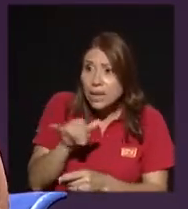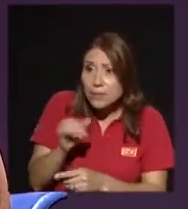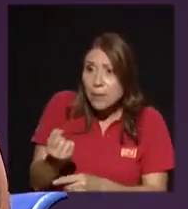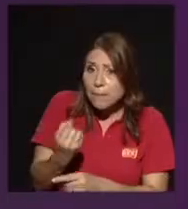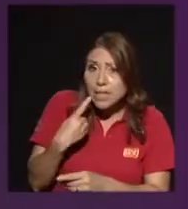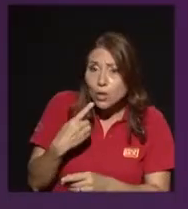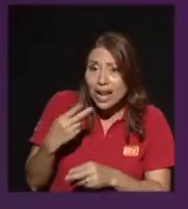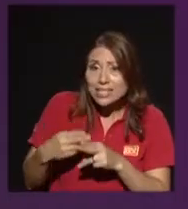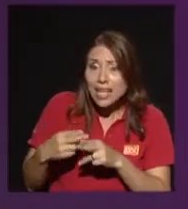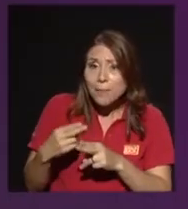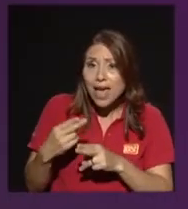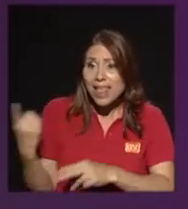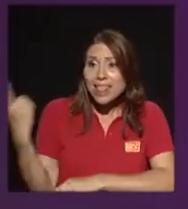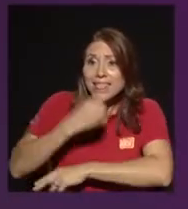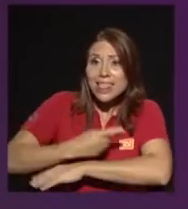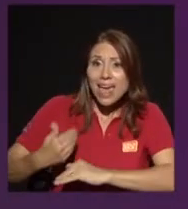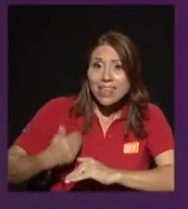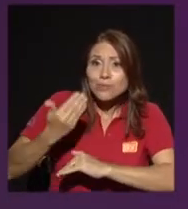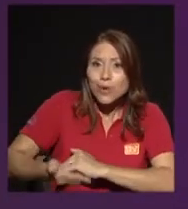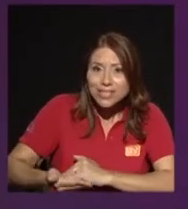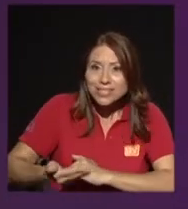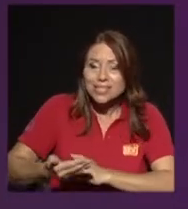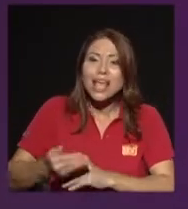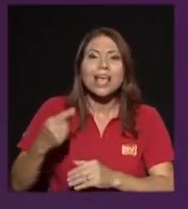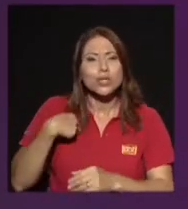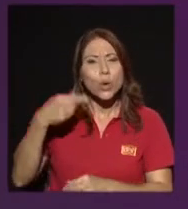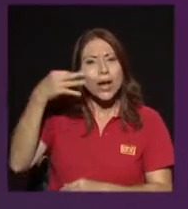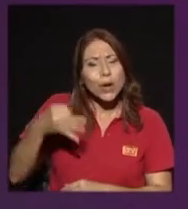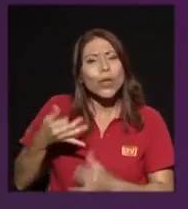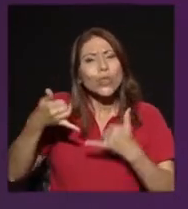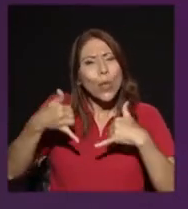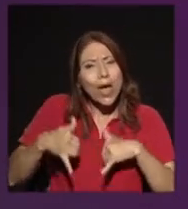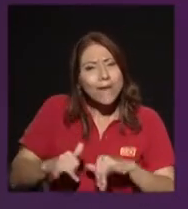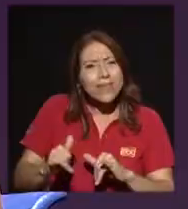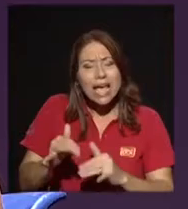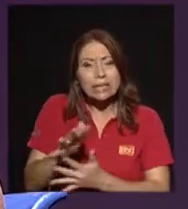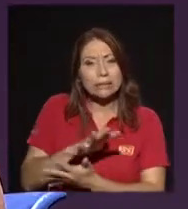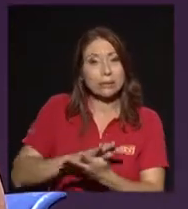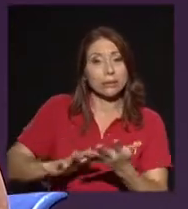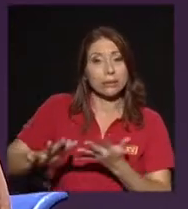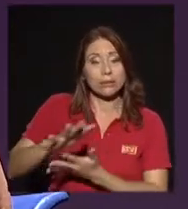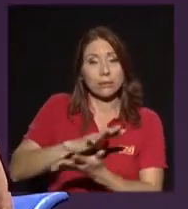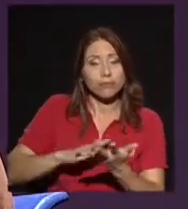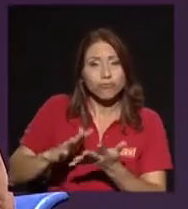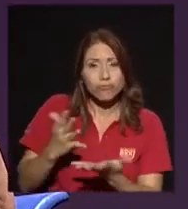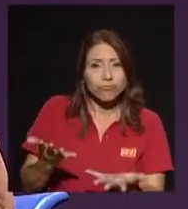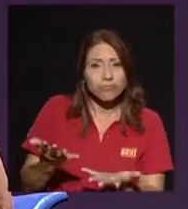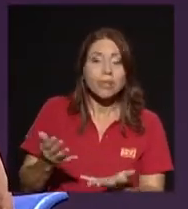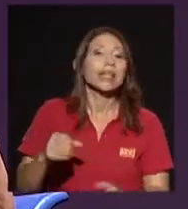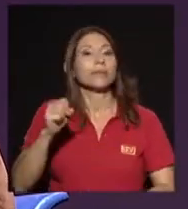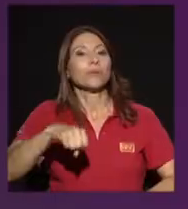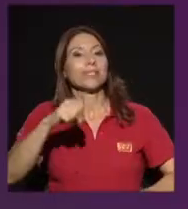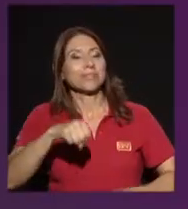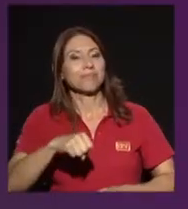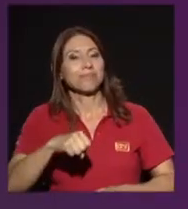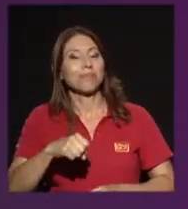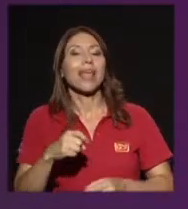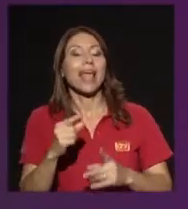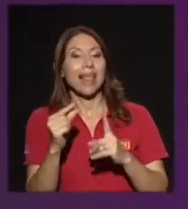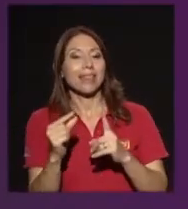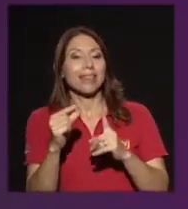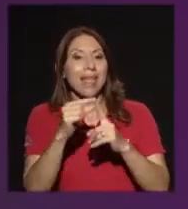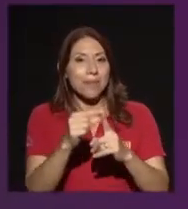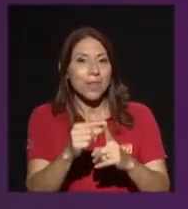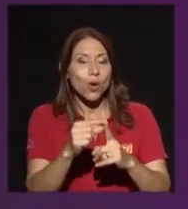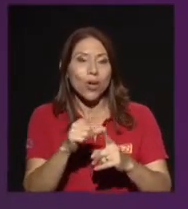después. Me parece que aún hay una confusión en los términos. Sí, bueno, el término